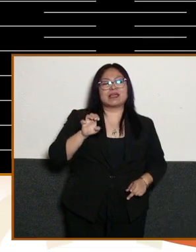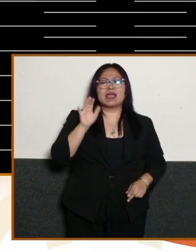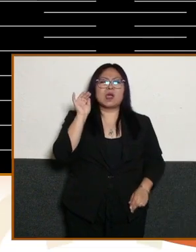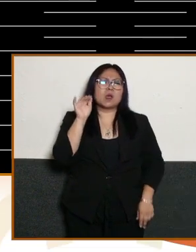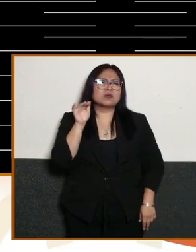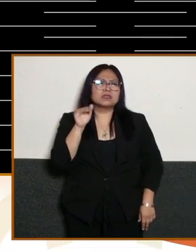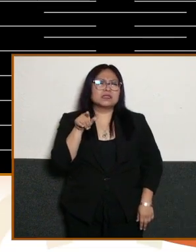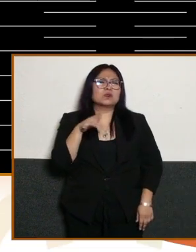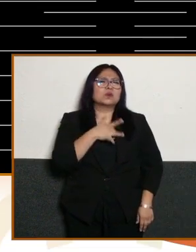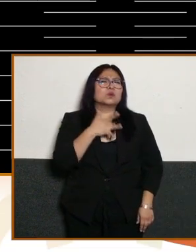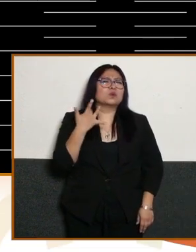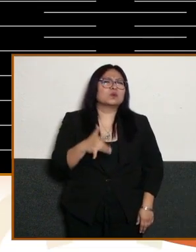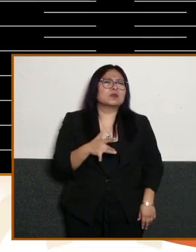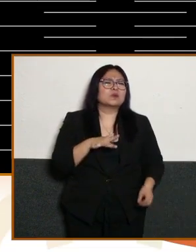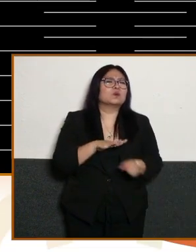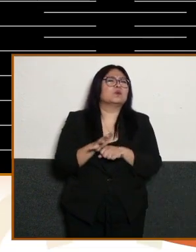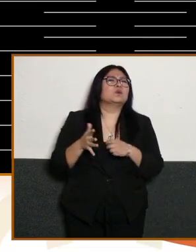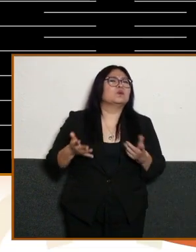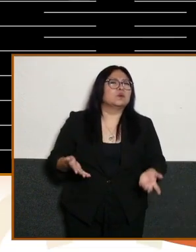pyme, ¿qué te duele?